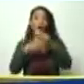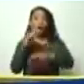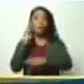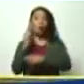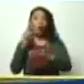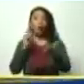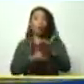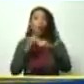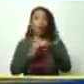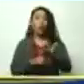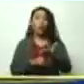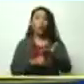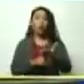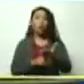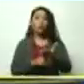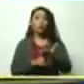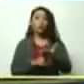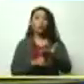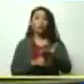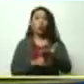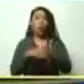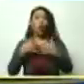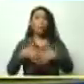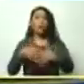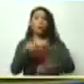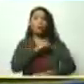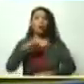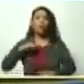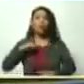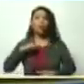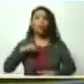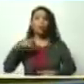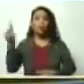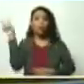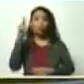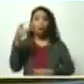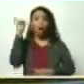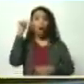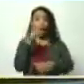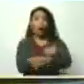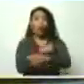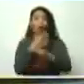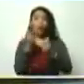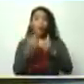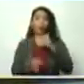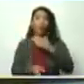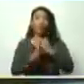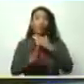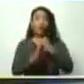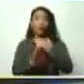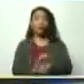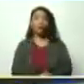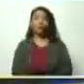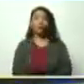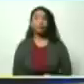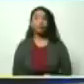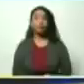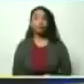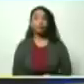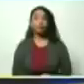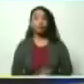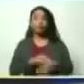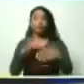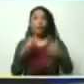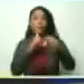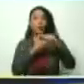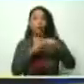deudas con Chevron tomando en cuenta que usted ha dicho que Venezuela tiene heridas económicas todavía que tiene de